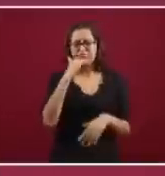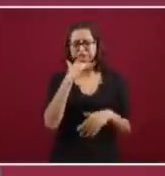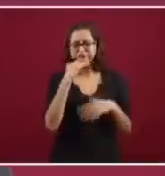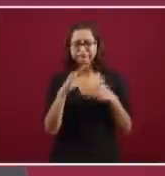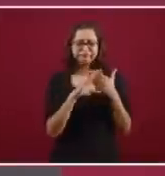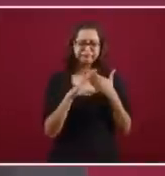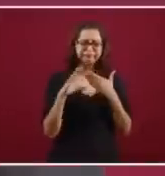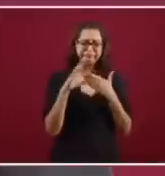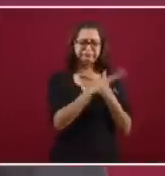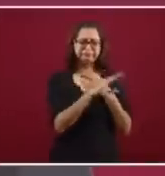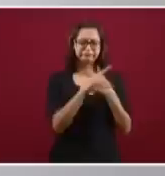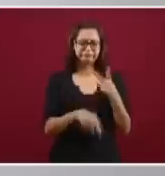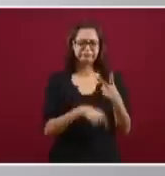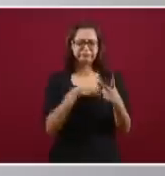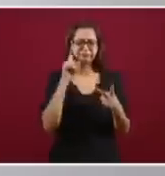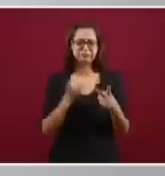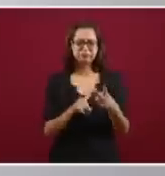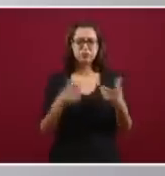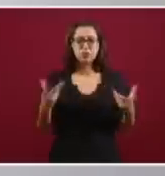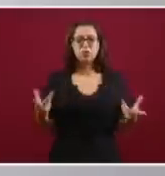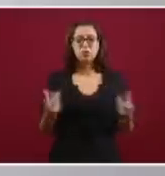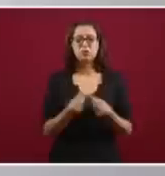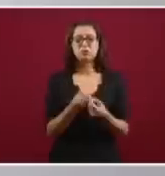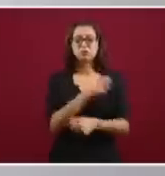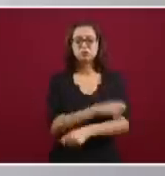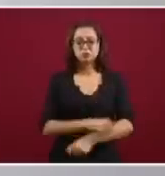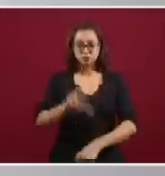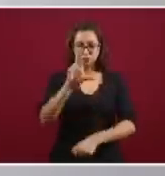el trabajar de manera coordinada,